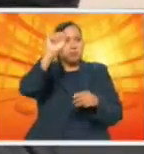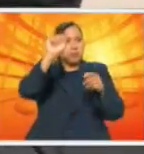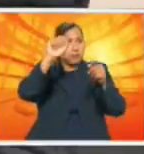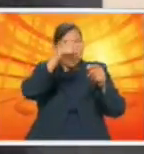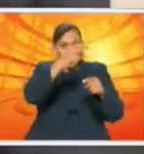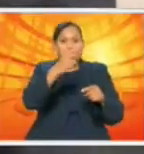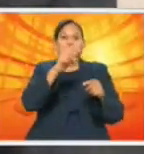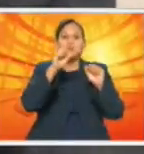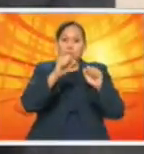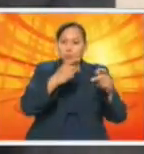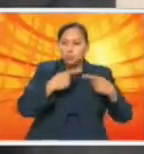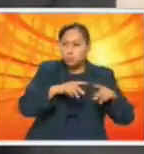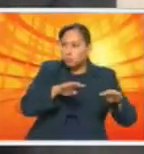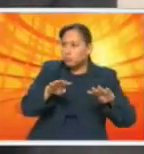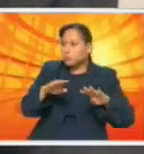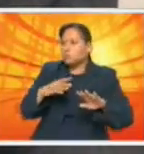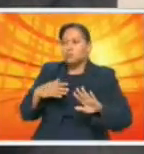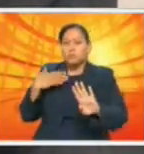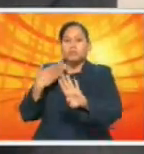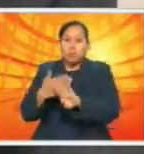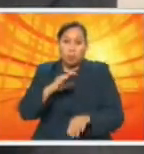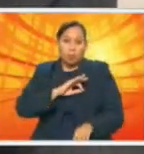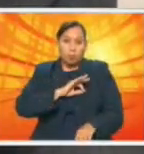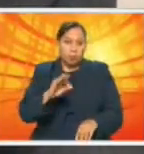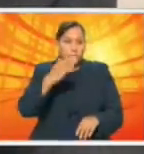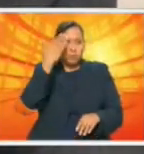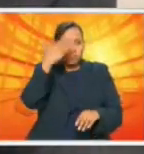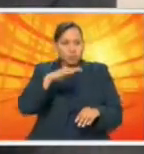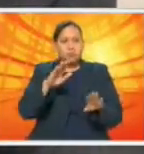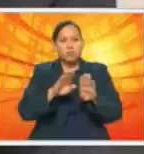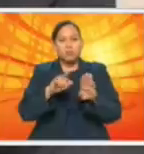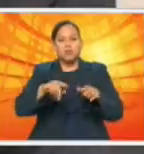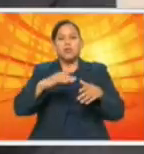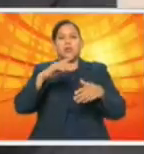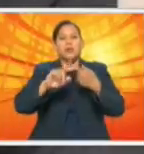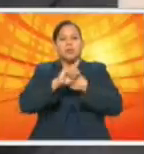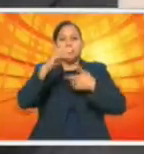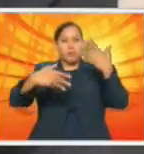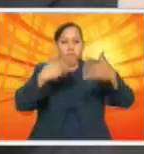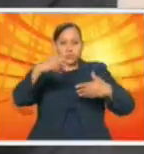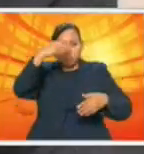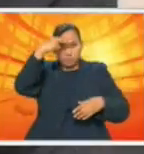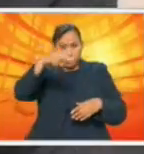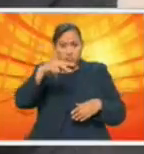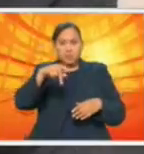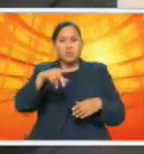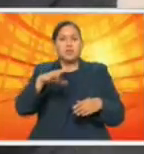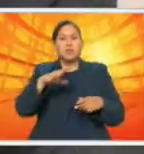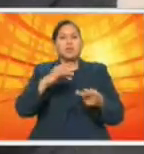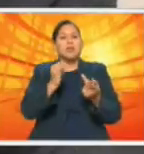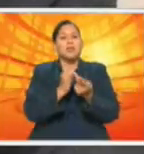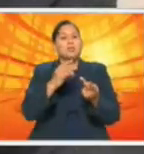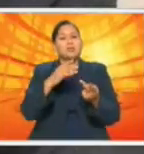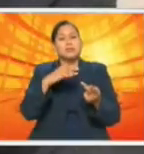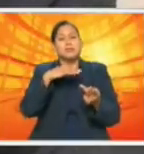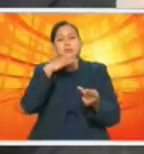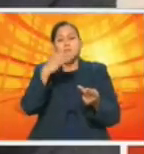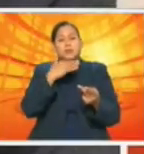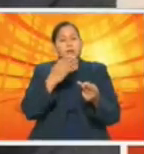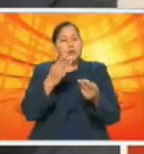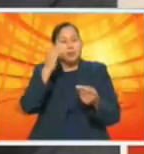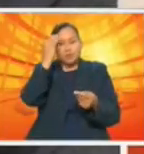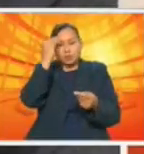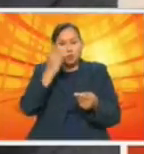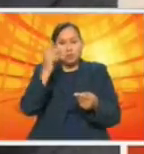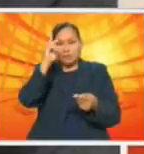impacto. Hemos estado en países donde hay mucha peor violencia que en México trabajando, mucha peor corrupción que en México, y sin